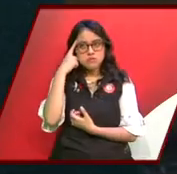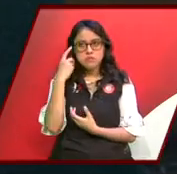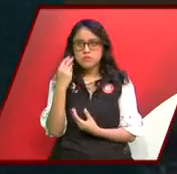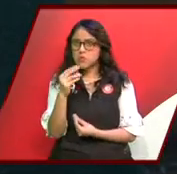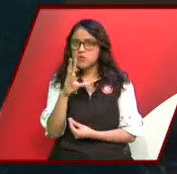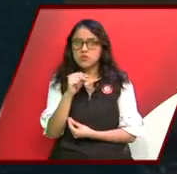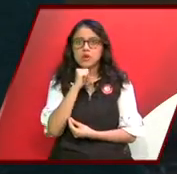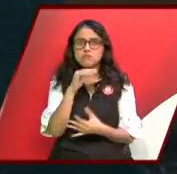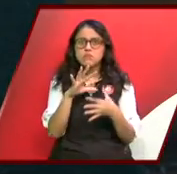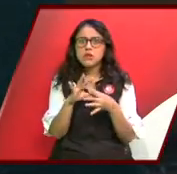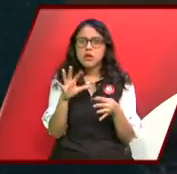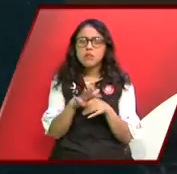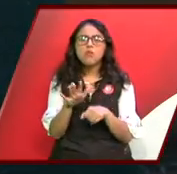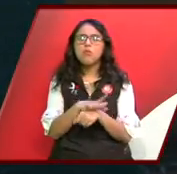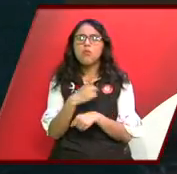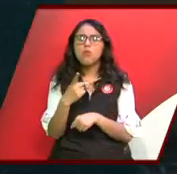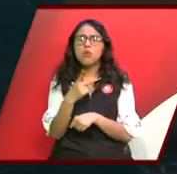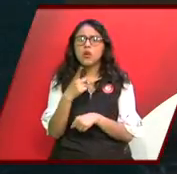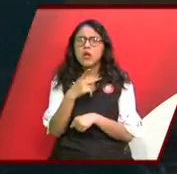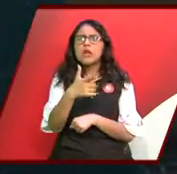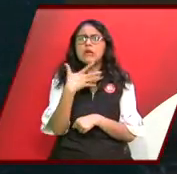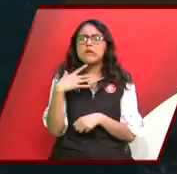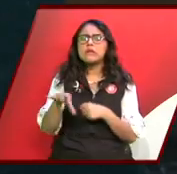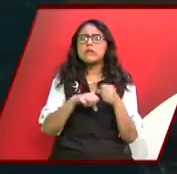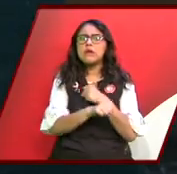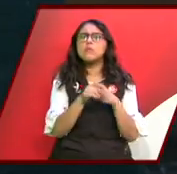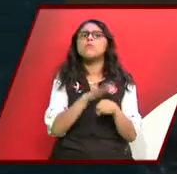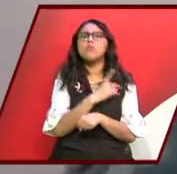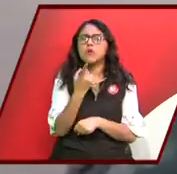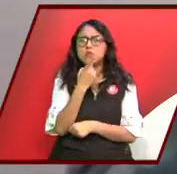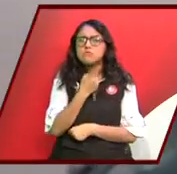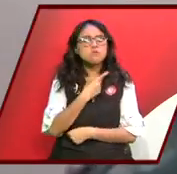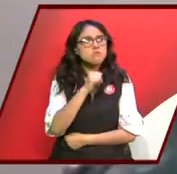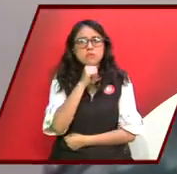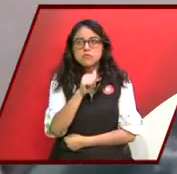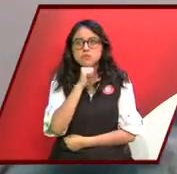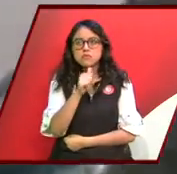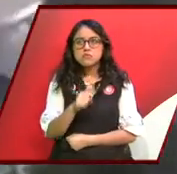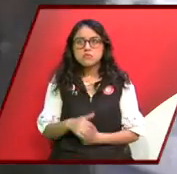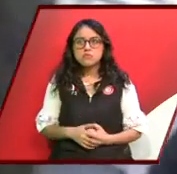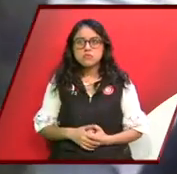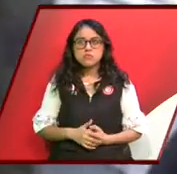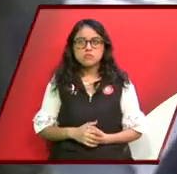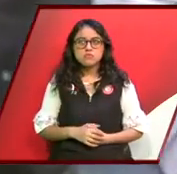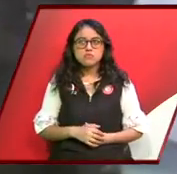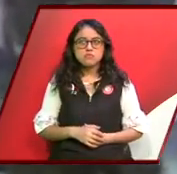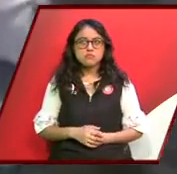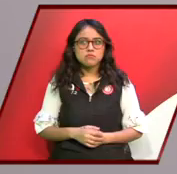nos explicaron por qué estaban deteniendo a mi primo ni nada.